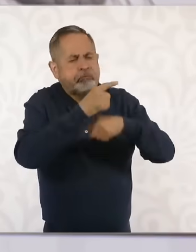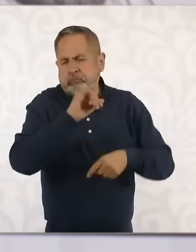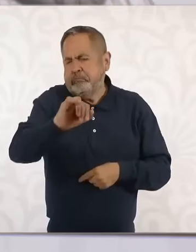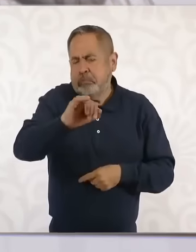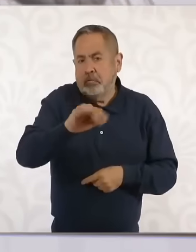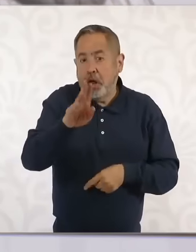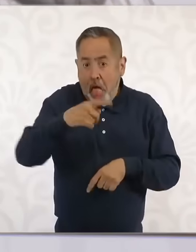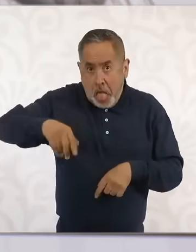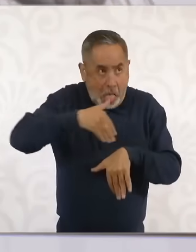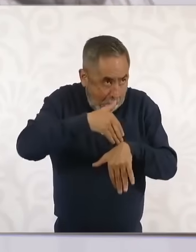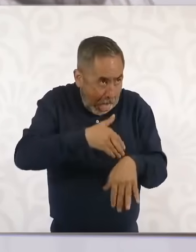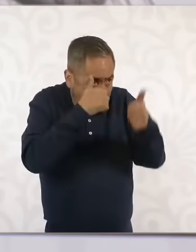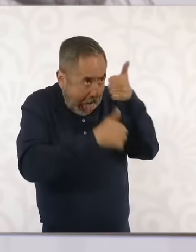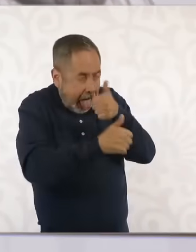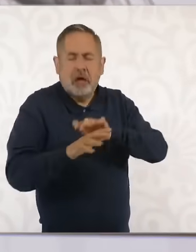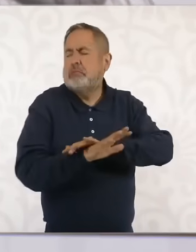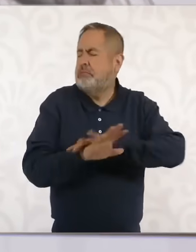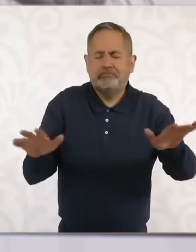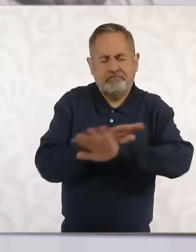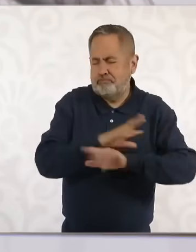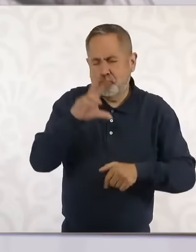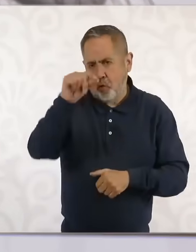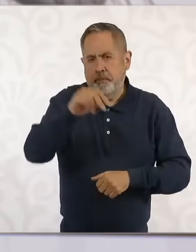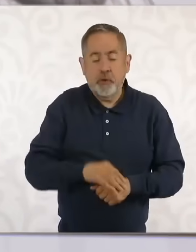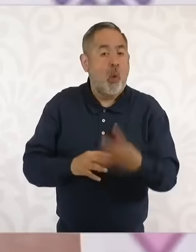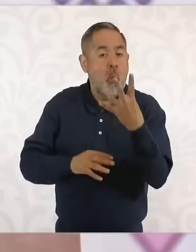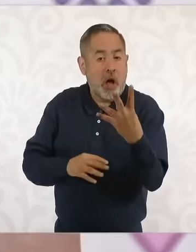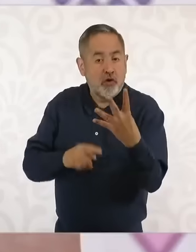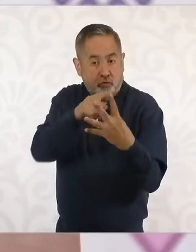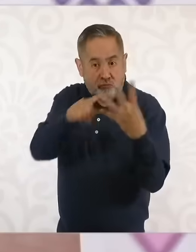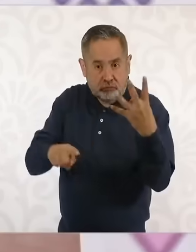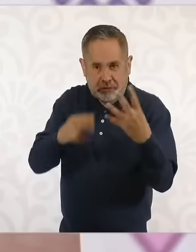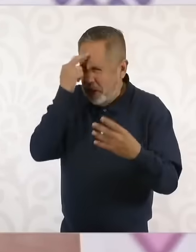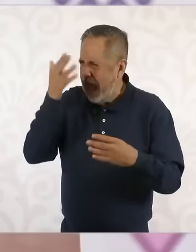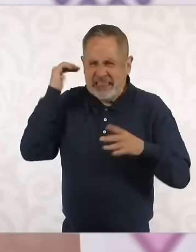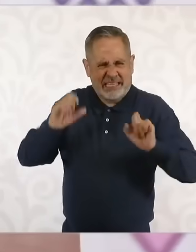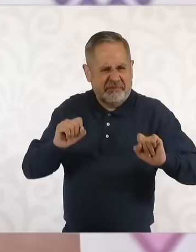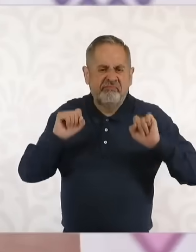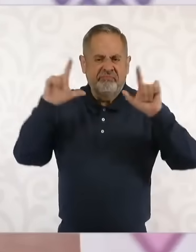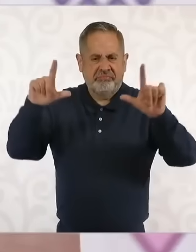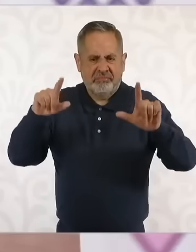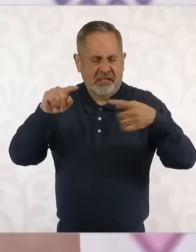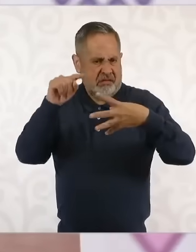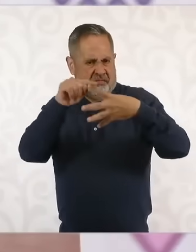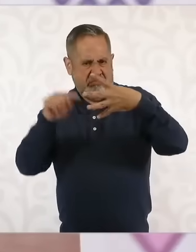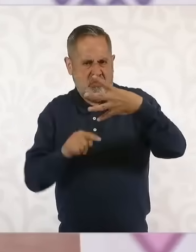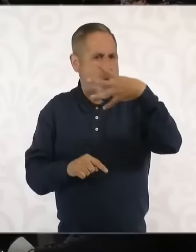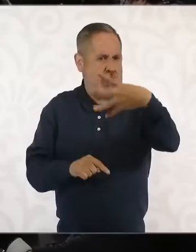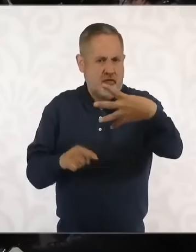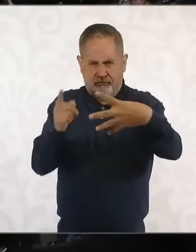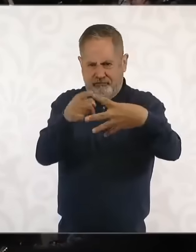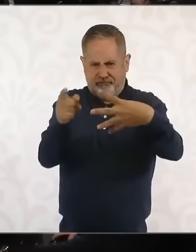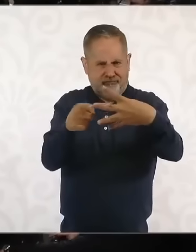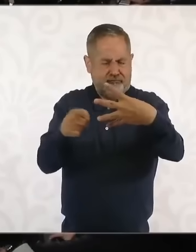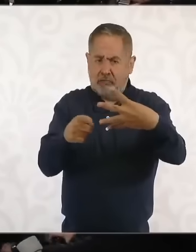subordinación. Hay 4 principios que es muy importante que ustedes conozcan, los pusimos en una lámina